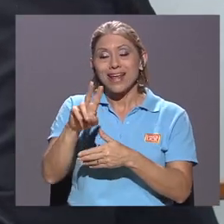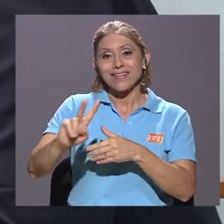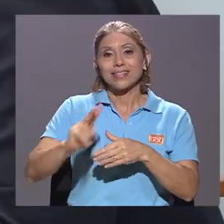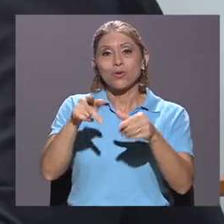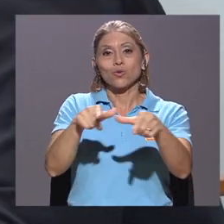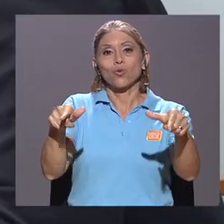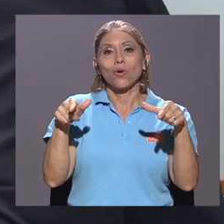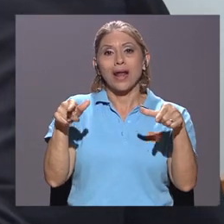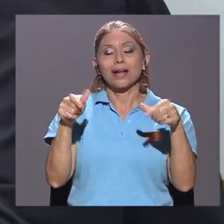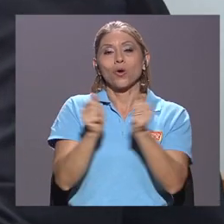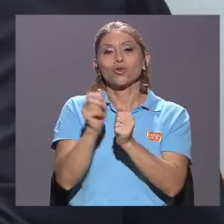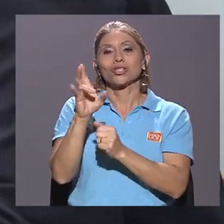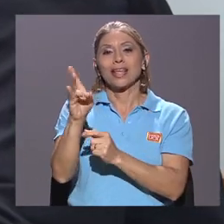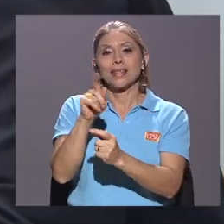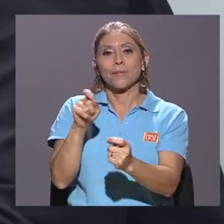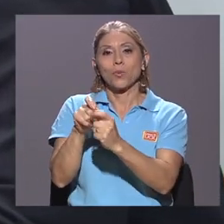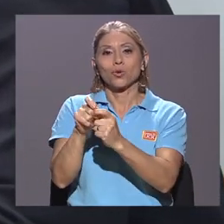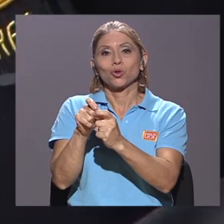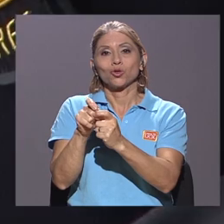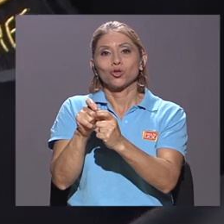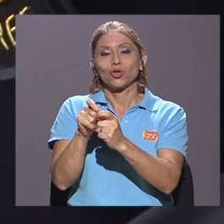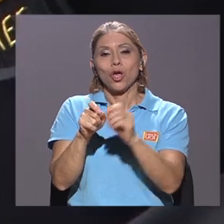de la universidad nacional